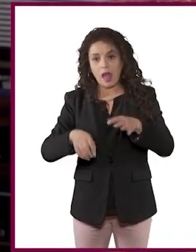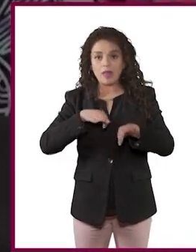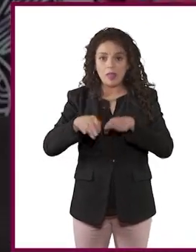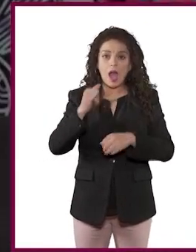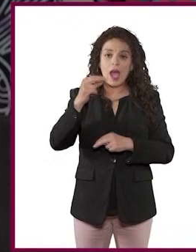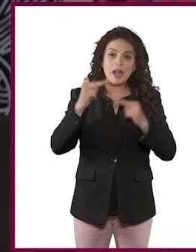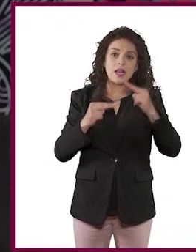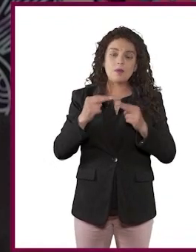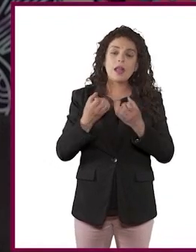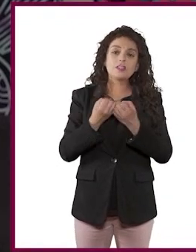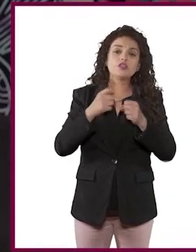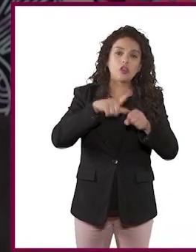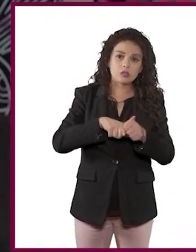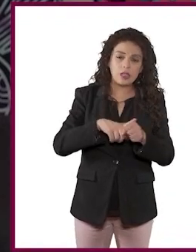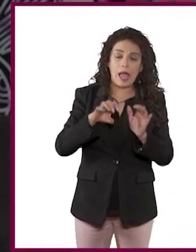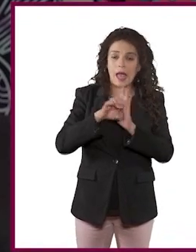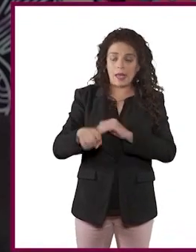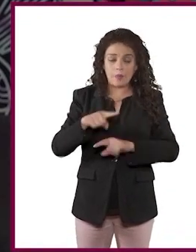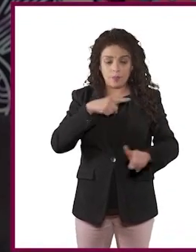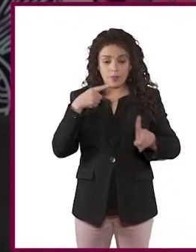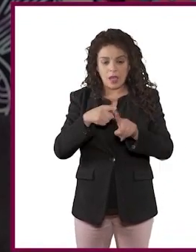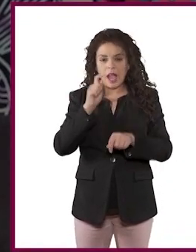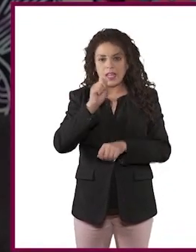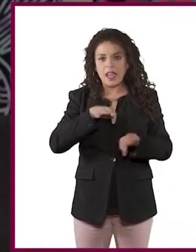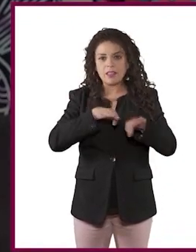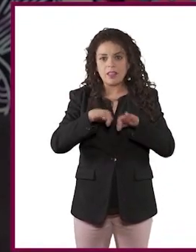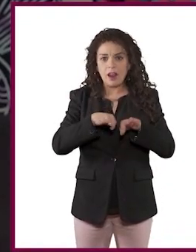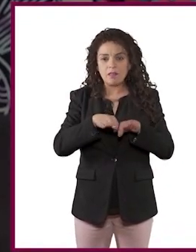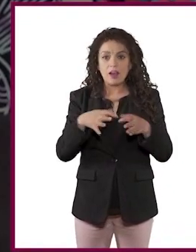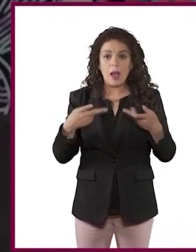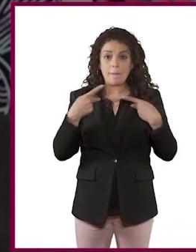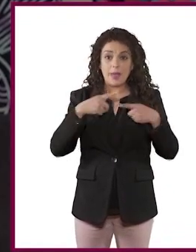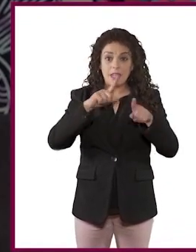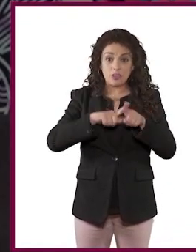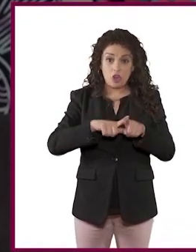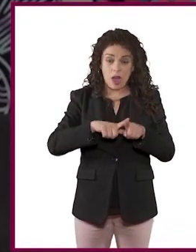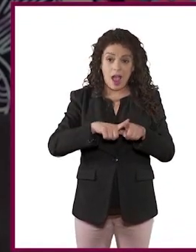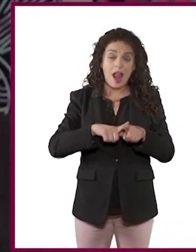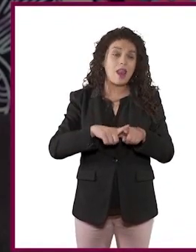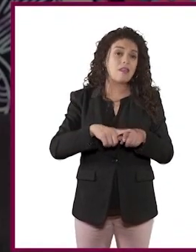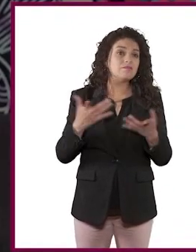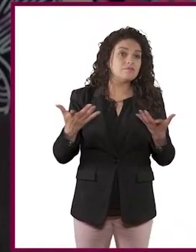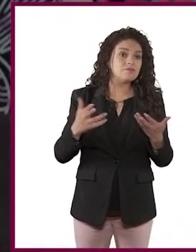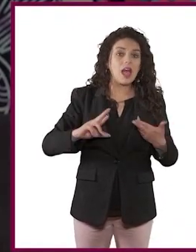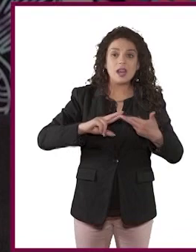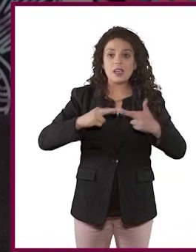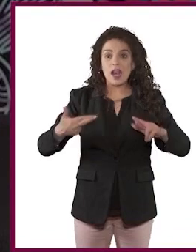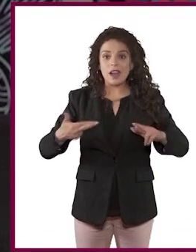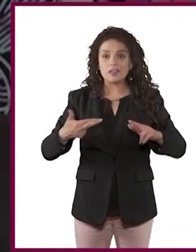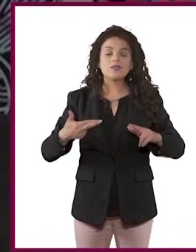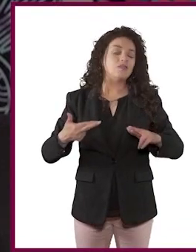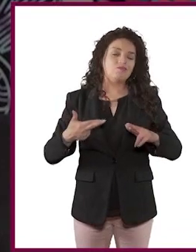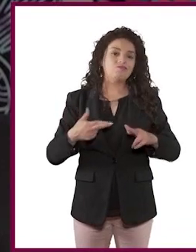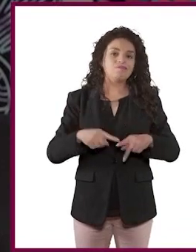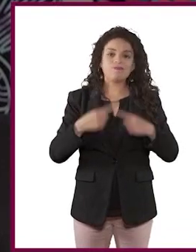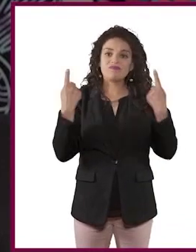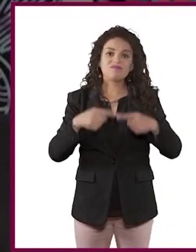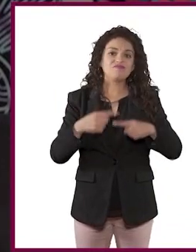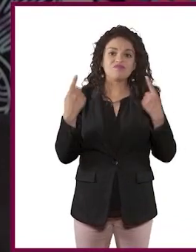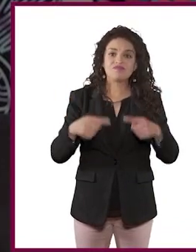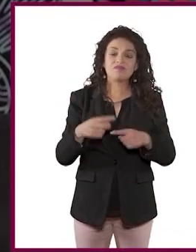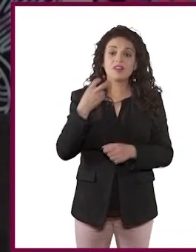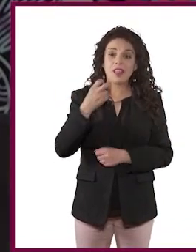problema. A nivel de trabajo, irrumpe las relaciones personales y eso disminuye la productividad y puede